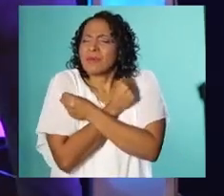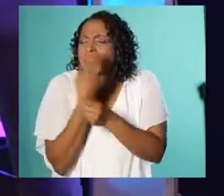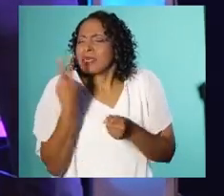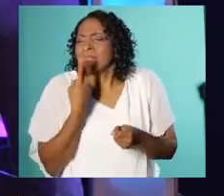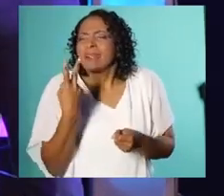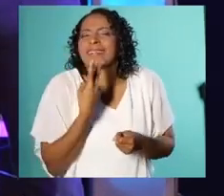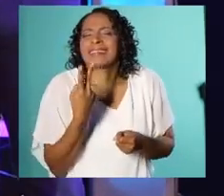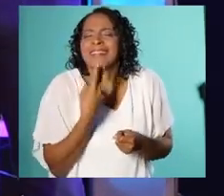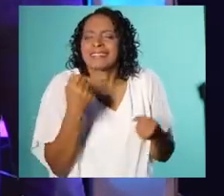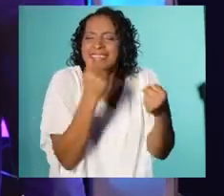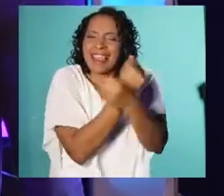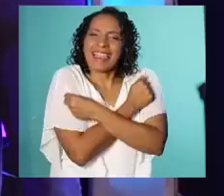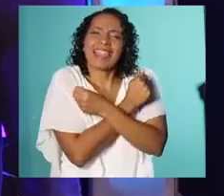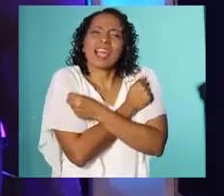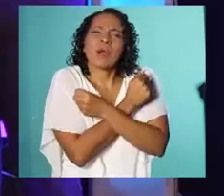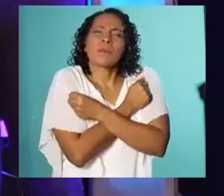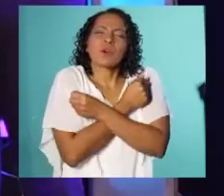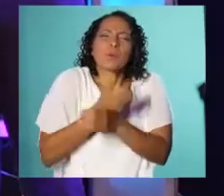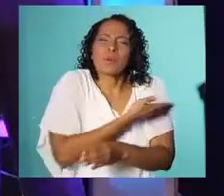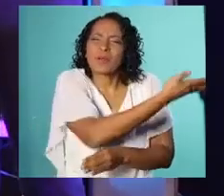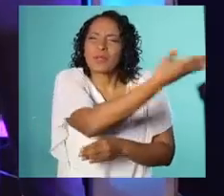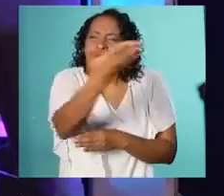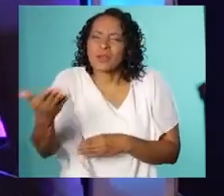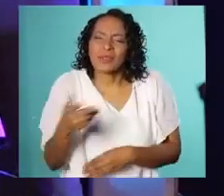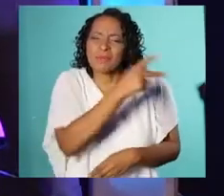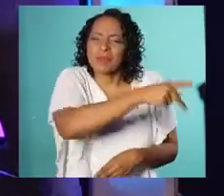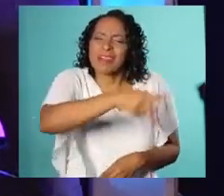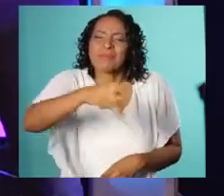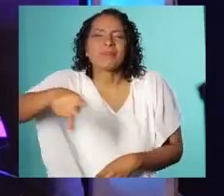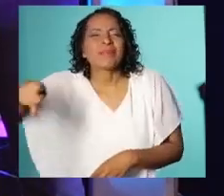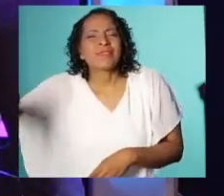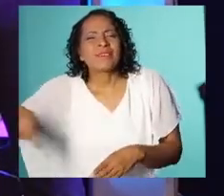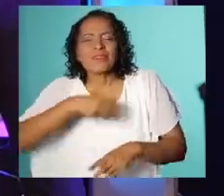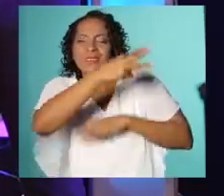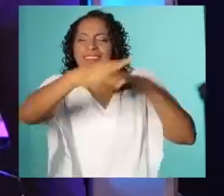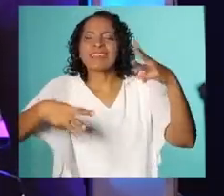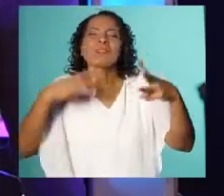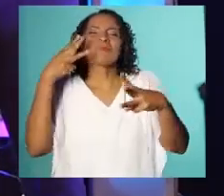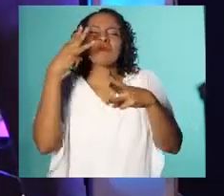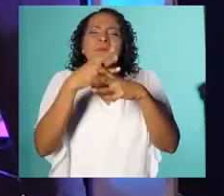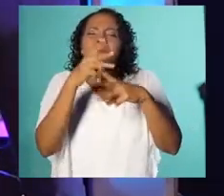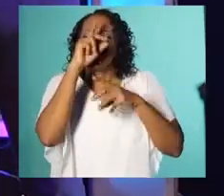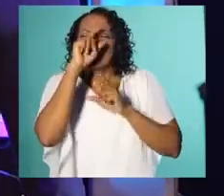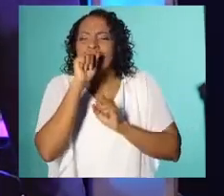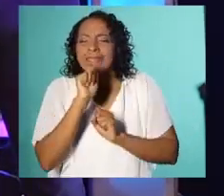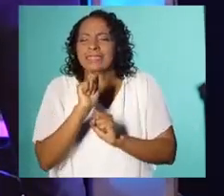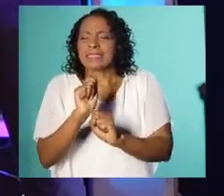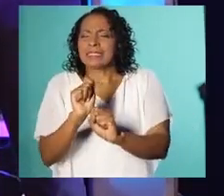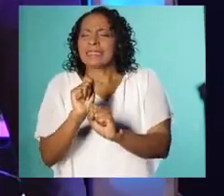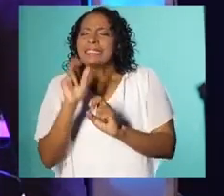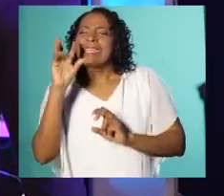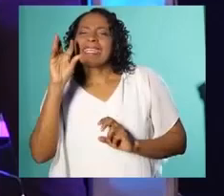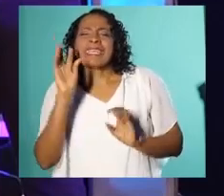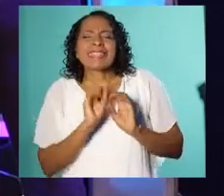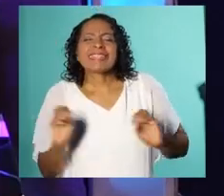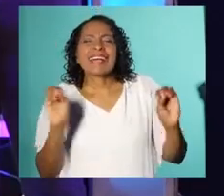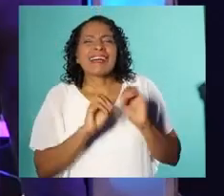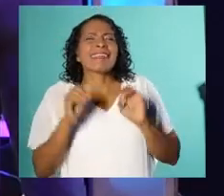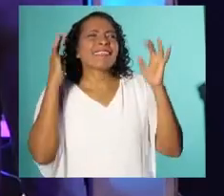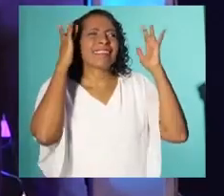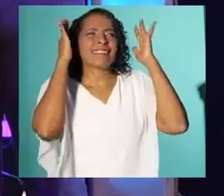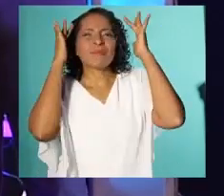por todo. ¿Sabes ese feeling que te da cuando estás enamorado y nada te perturba? todo está bien, nada te molesta.